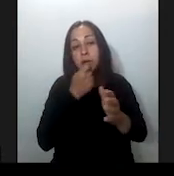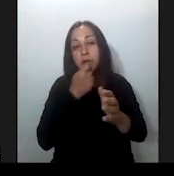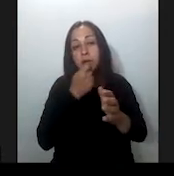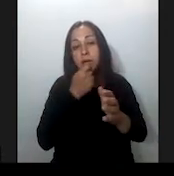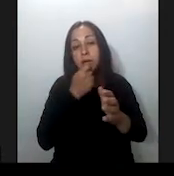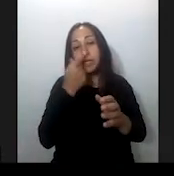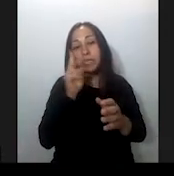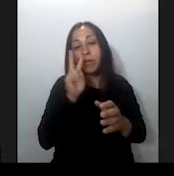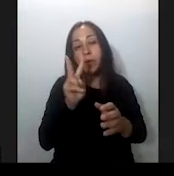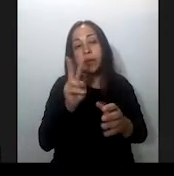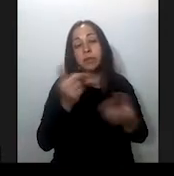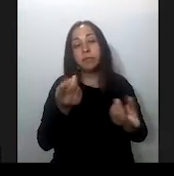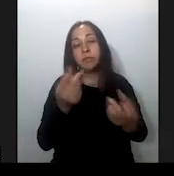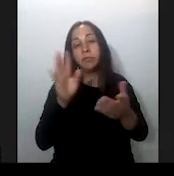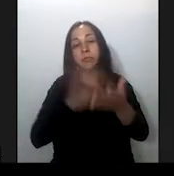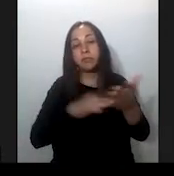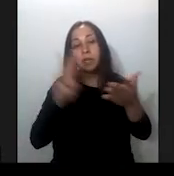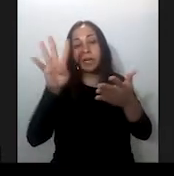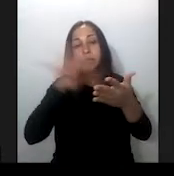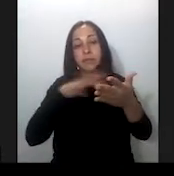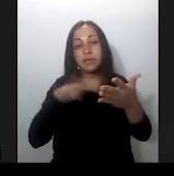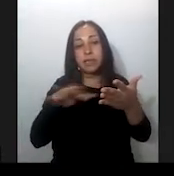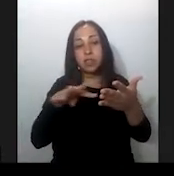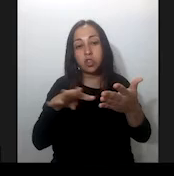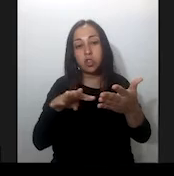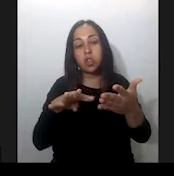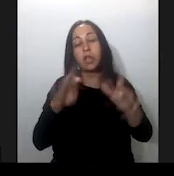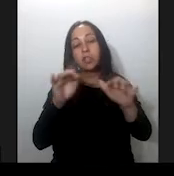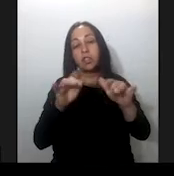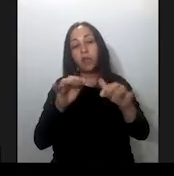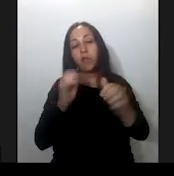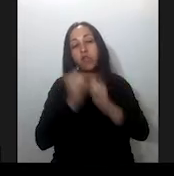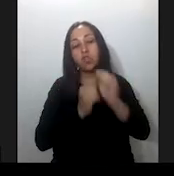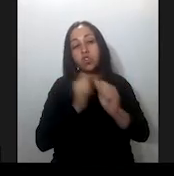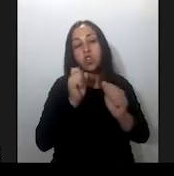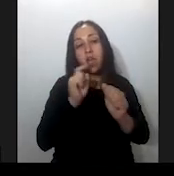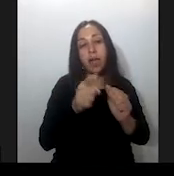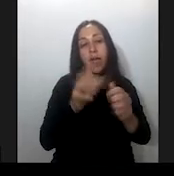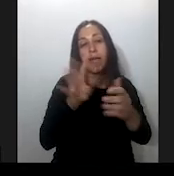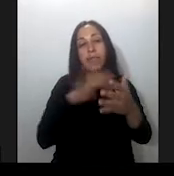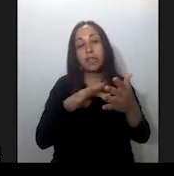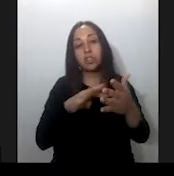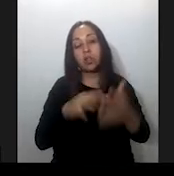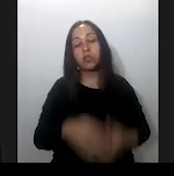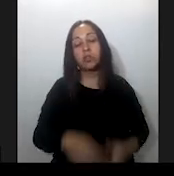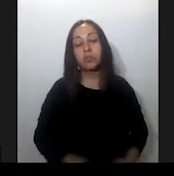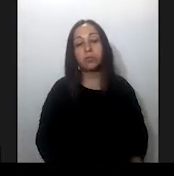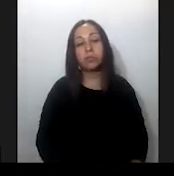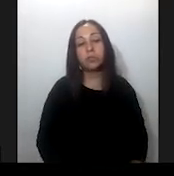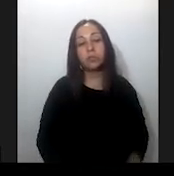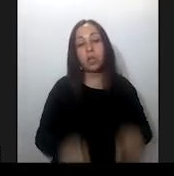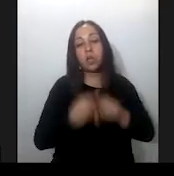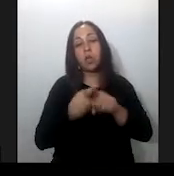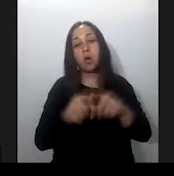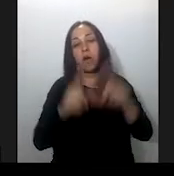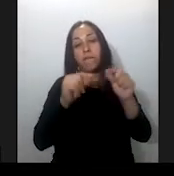no sé, me interesa ver aquellas que sean de texto, entonces me muestra todas las funciones que aplican exclusivamente al tipo de dato de texto.